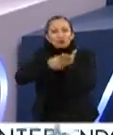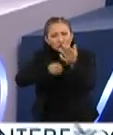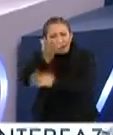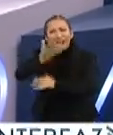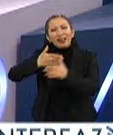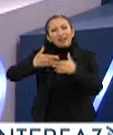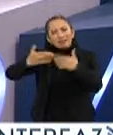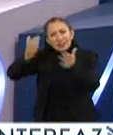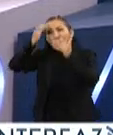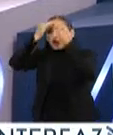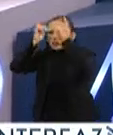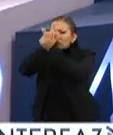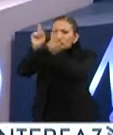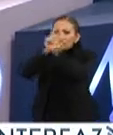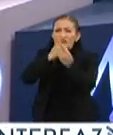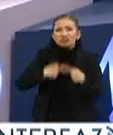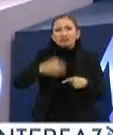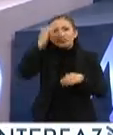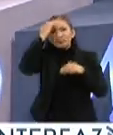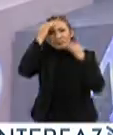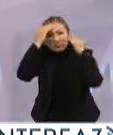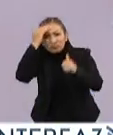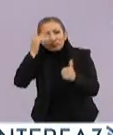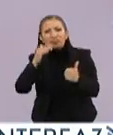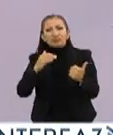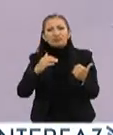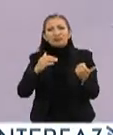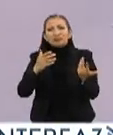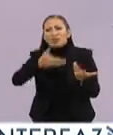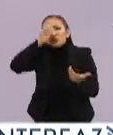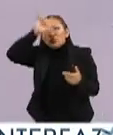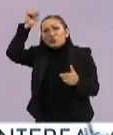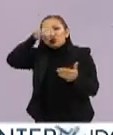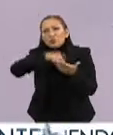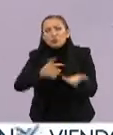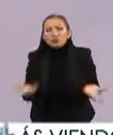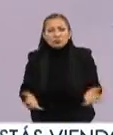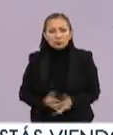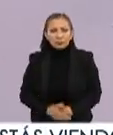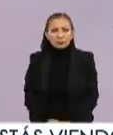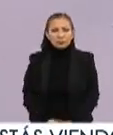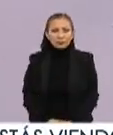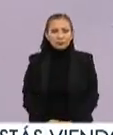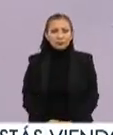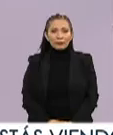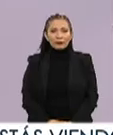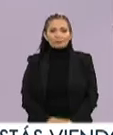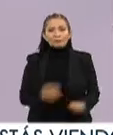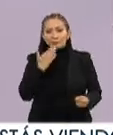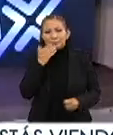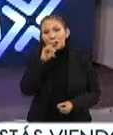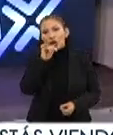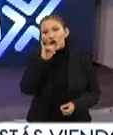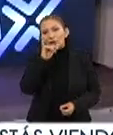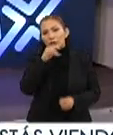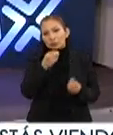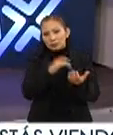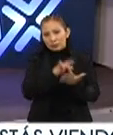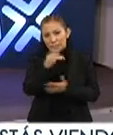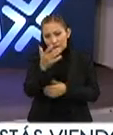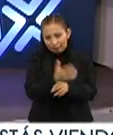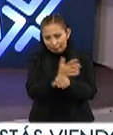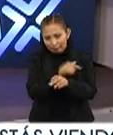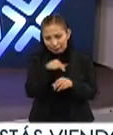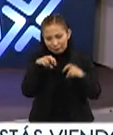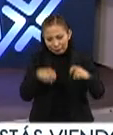sal, conoce gente, conoce, no sé, muchas cosas. Claro. Muy bien, Lolita, pues te agradecemos mucho que hayas